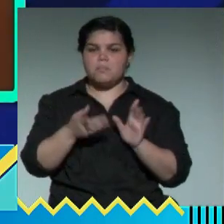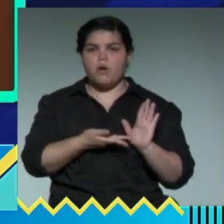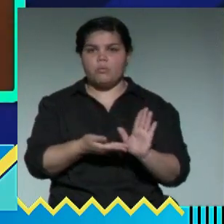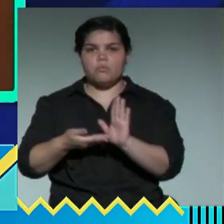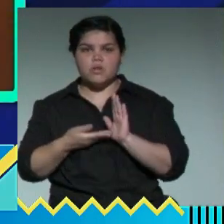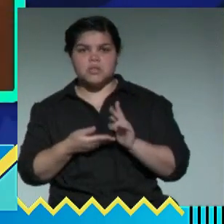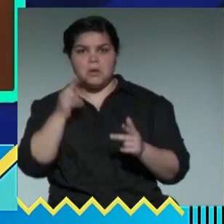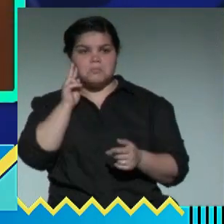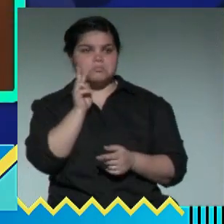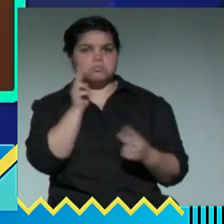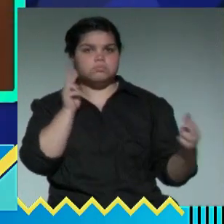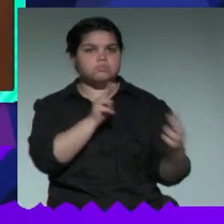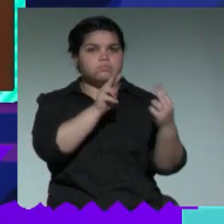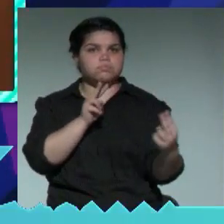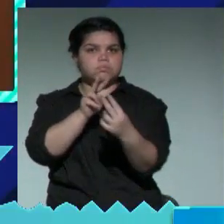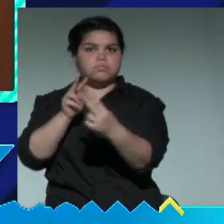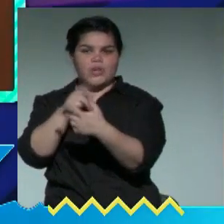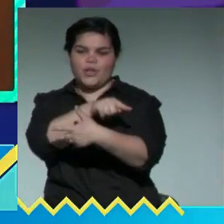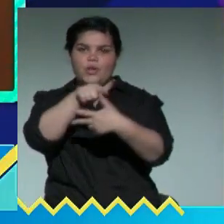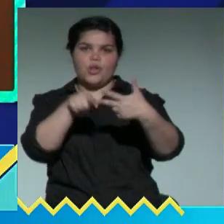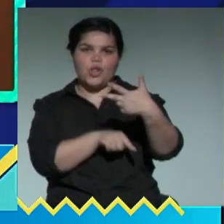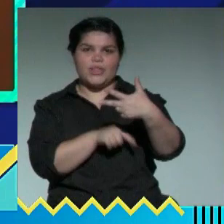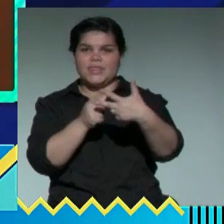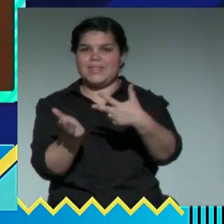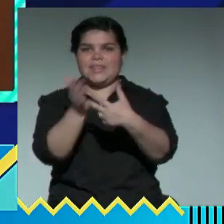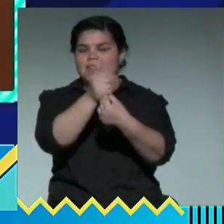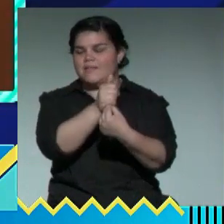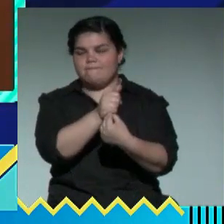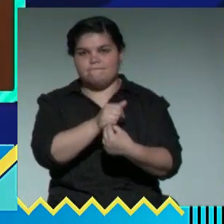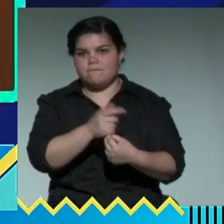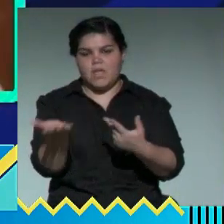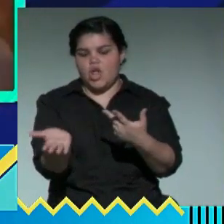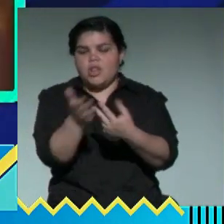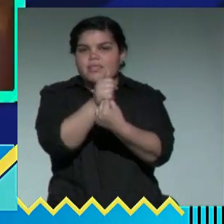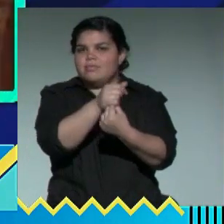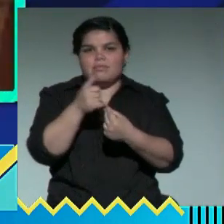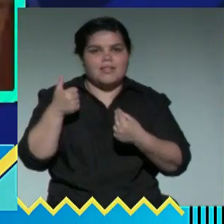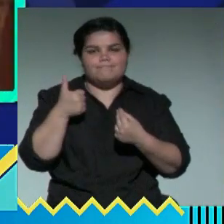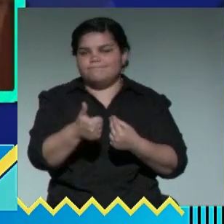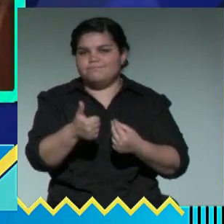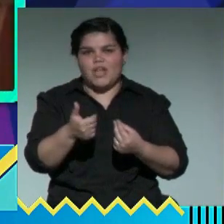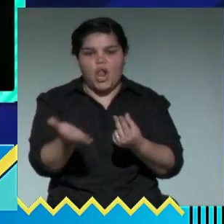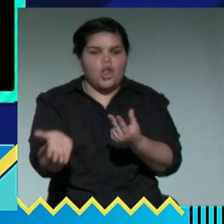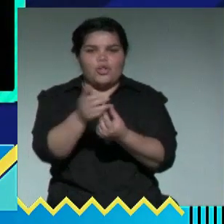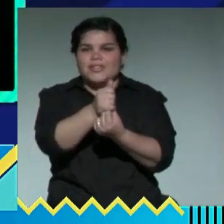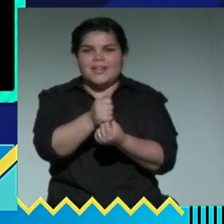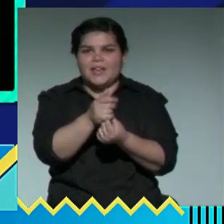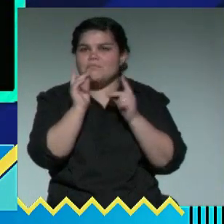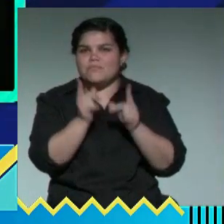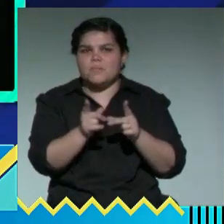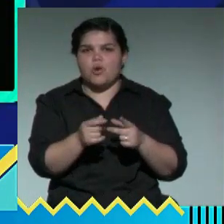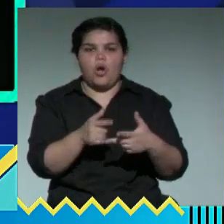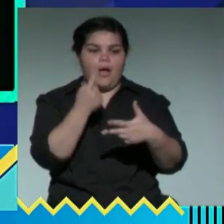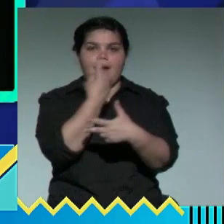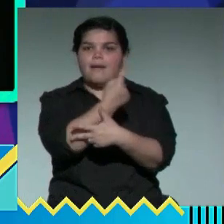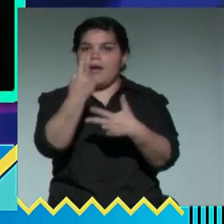bueno, lógicamente un gran carisma a los tres, ¿no? Porque esa química que tenía Soda sucedía con los tres, más allá del talento infinito